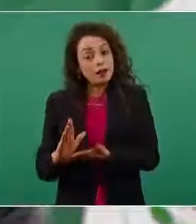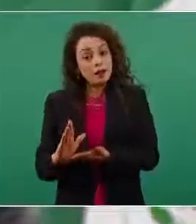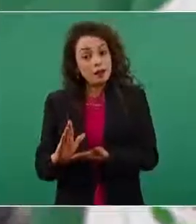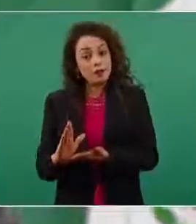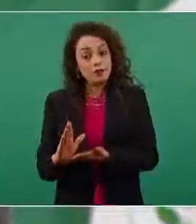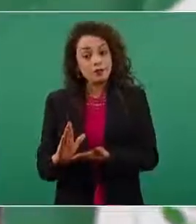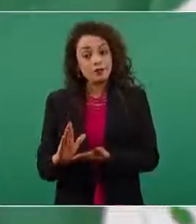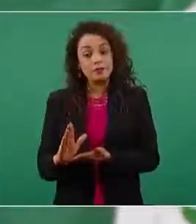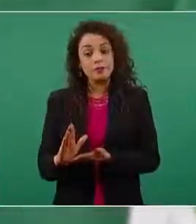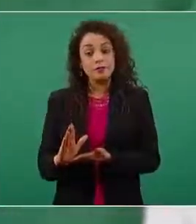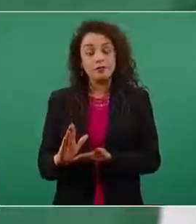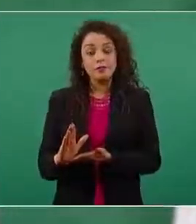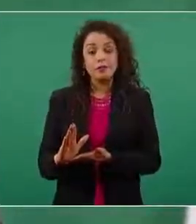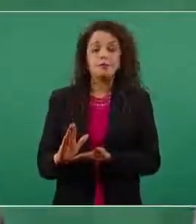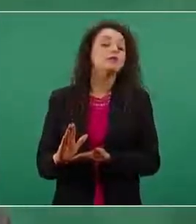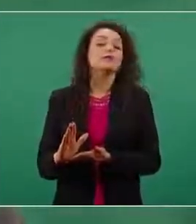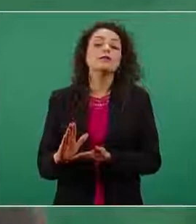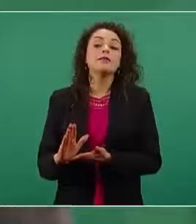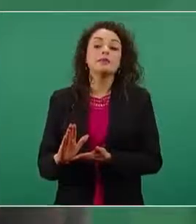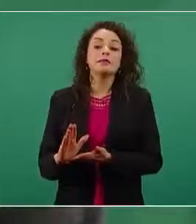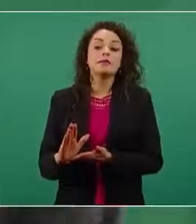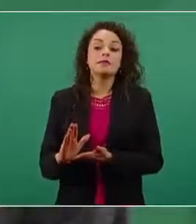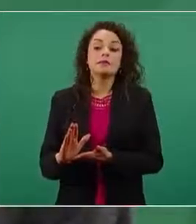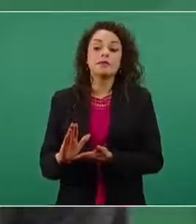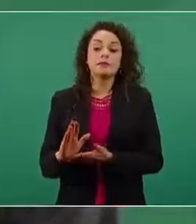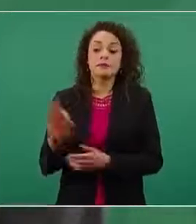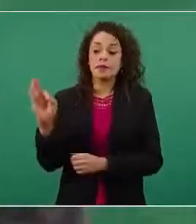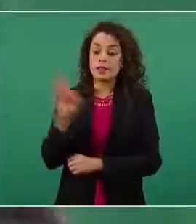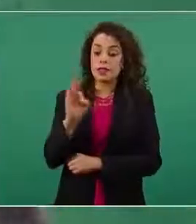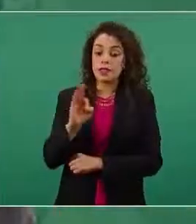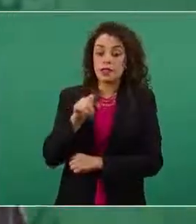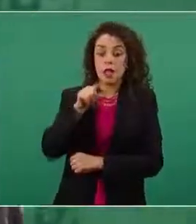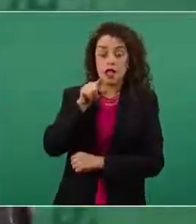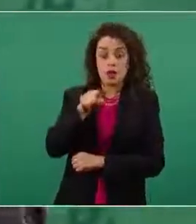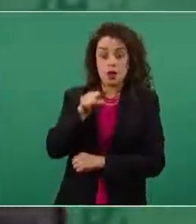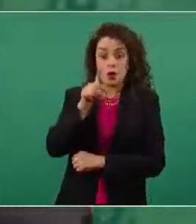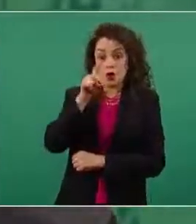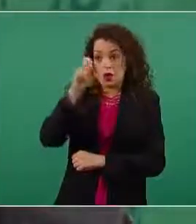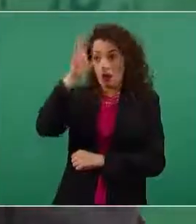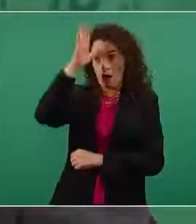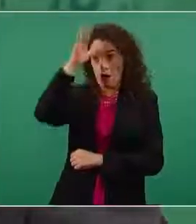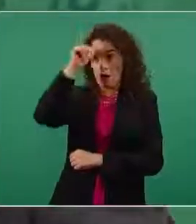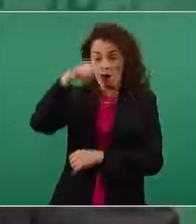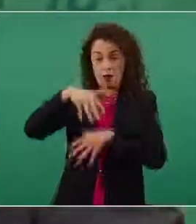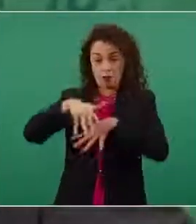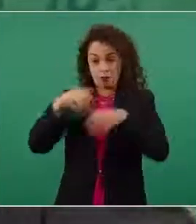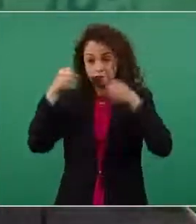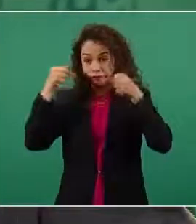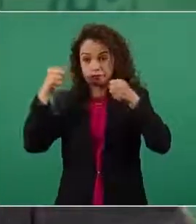si te movilizas y protestas, te acuso de violento.